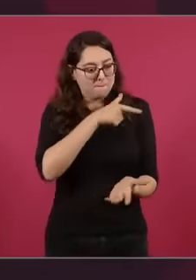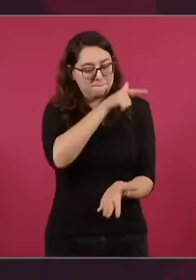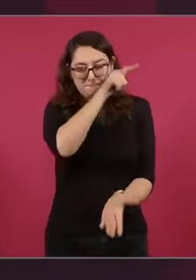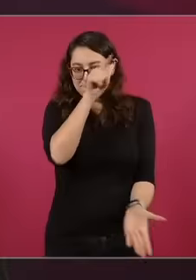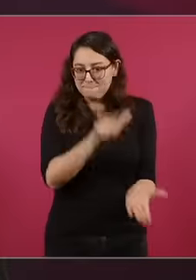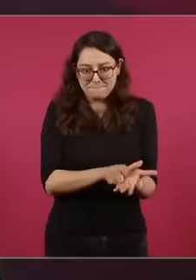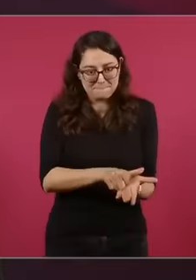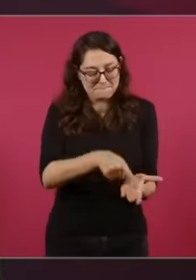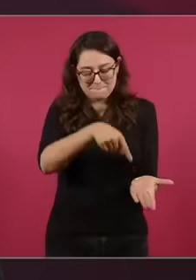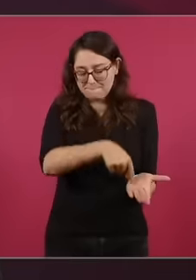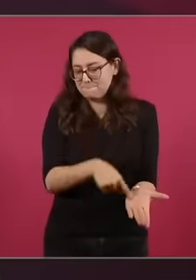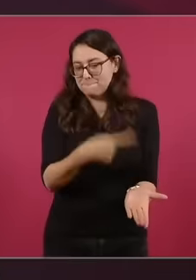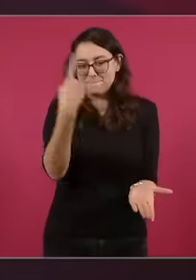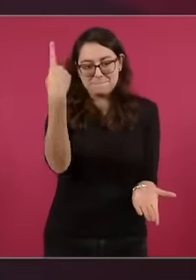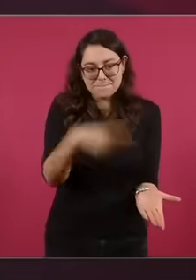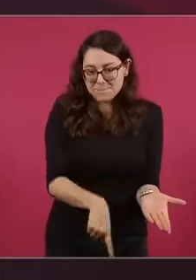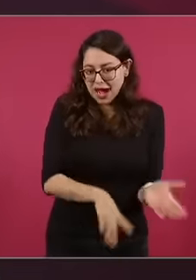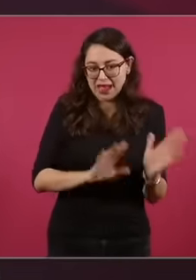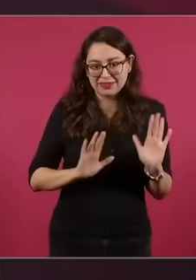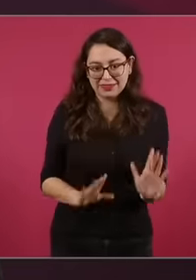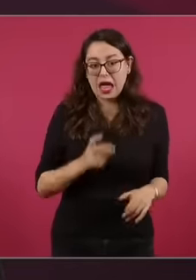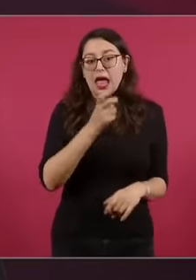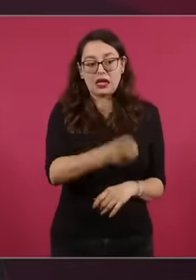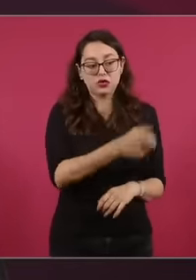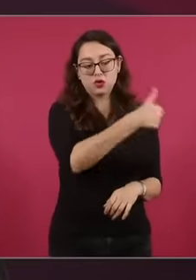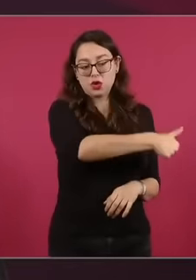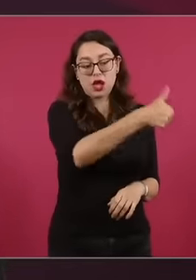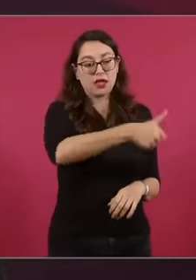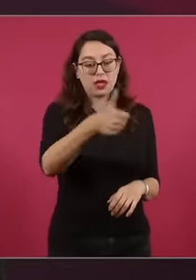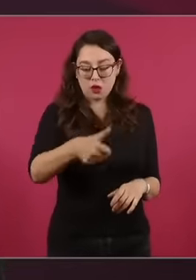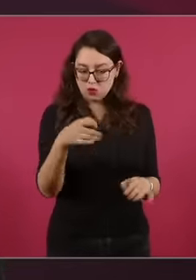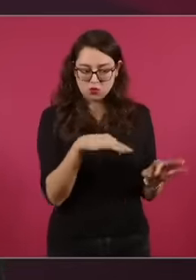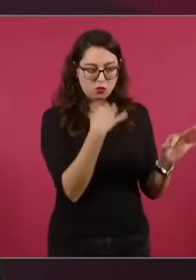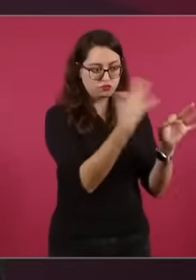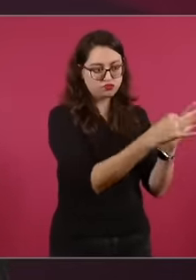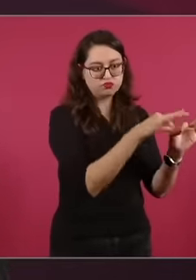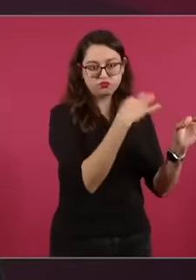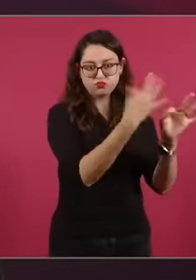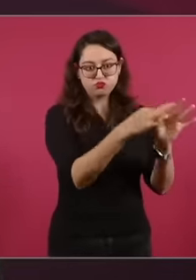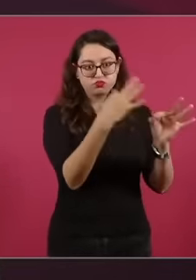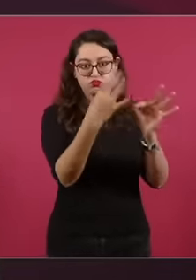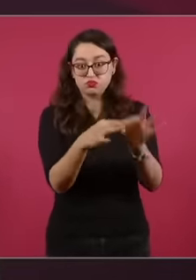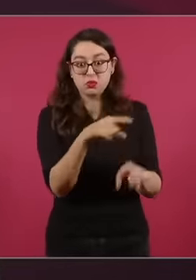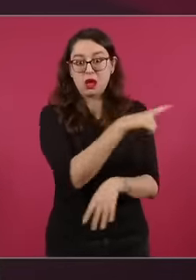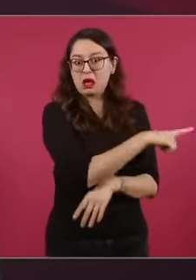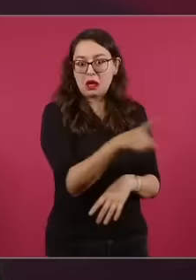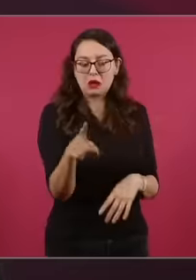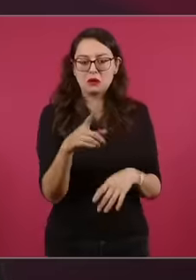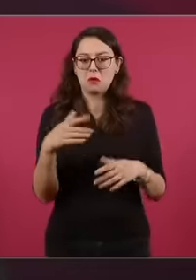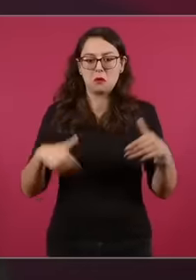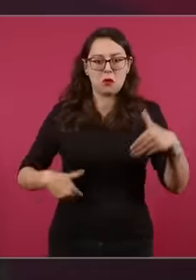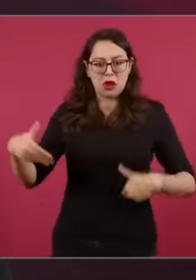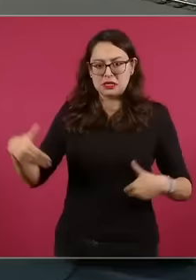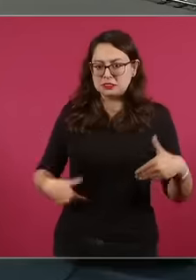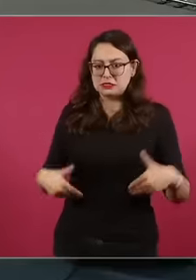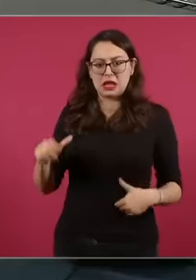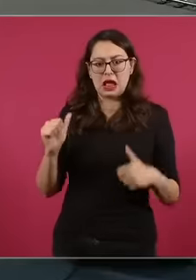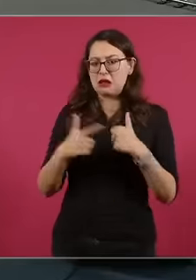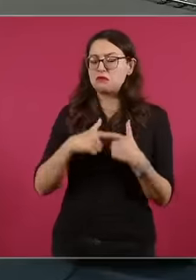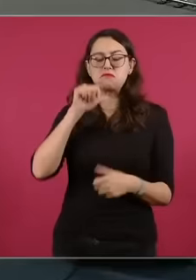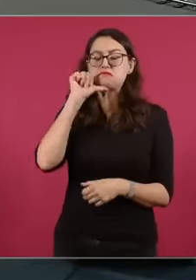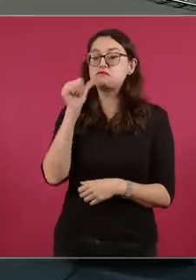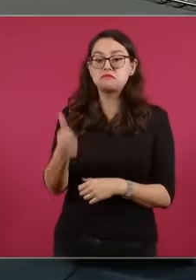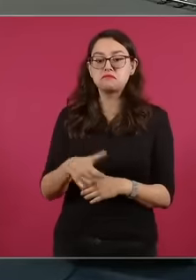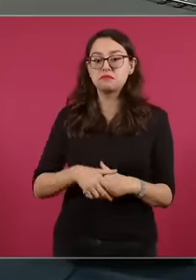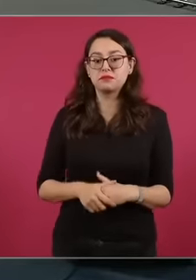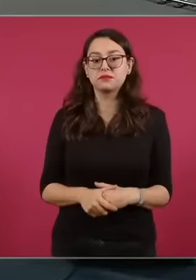convenio con cada uno de los trabajadores y me parece que en ningún caso ha habido problema. Ah, gracias. Nada más